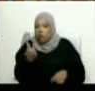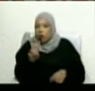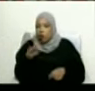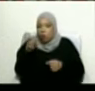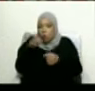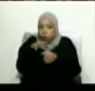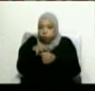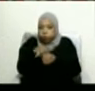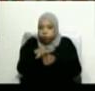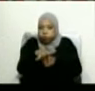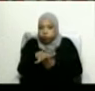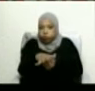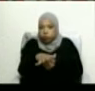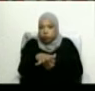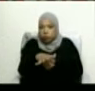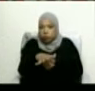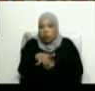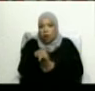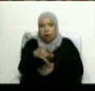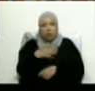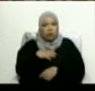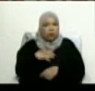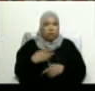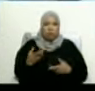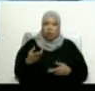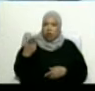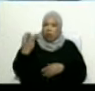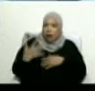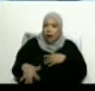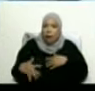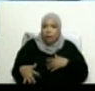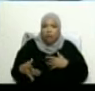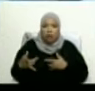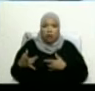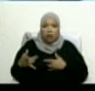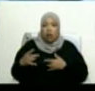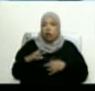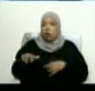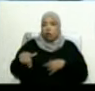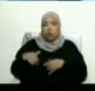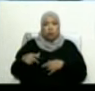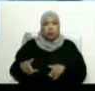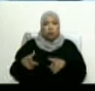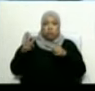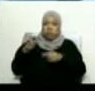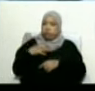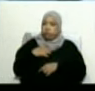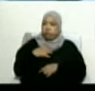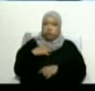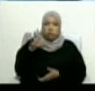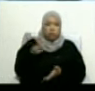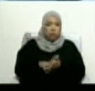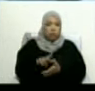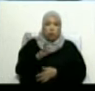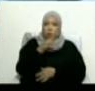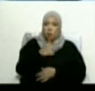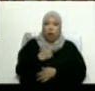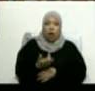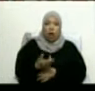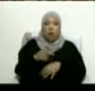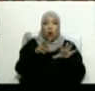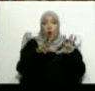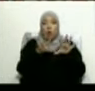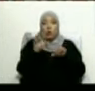Macuro. Eso es un hecho gravísimo que nosotros no podemos permitir. El 80% de los